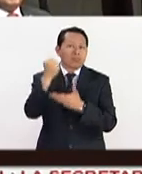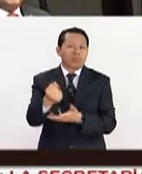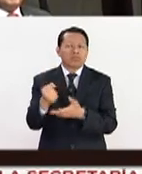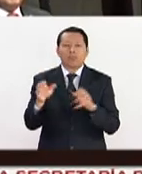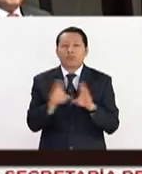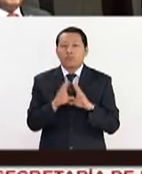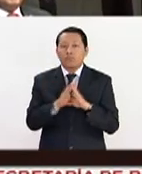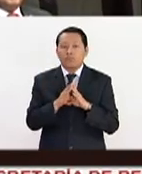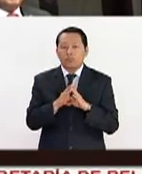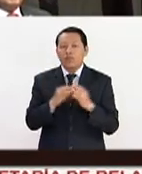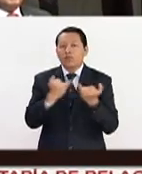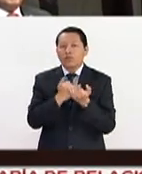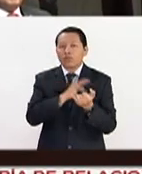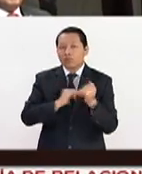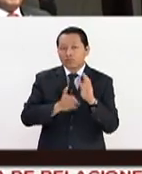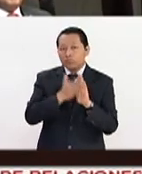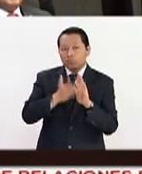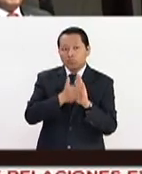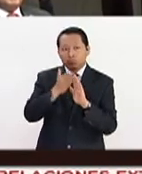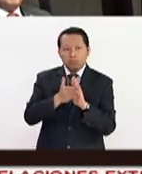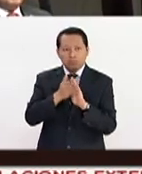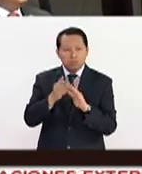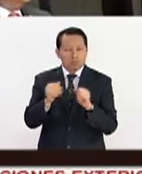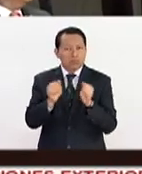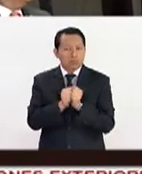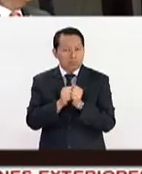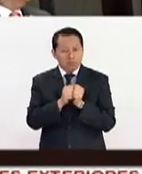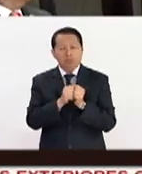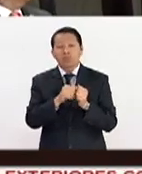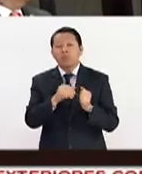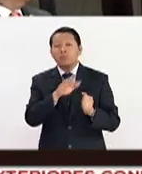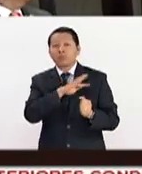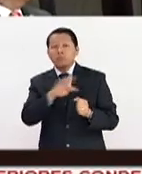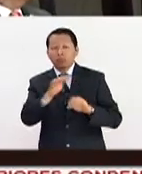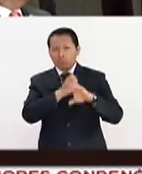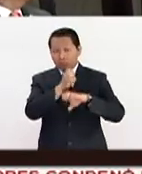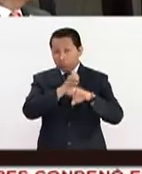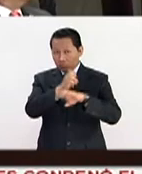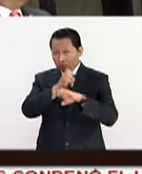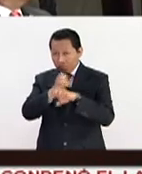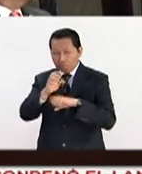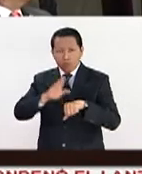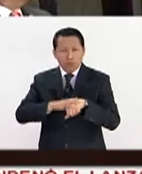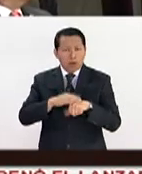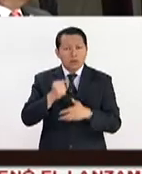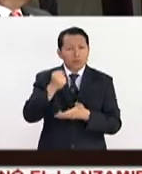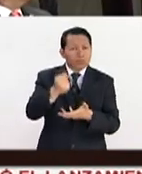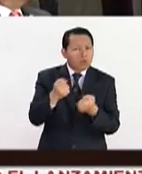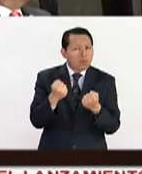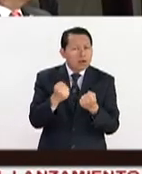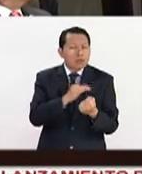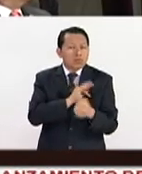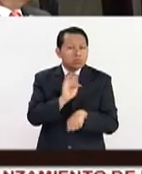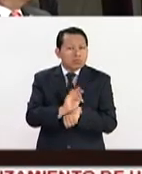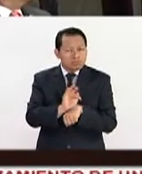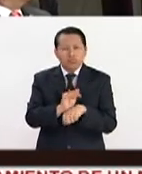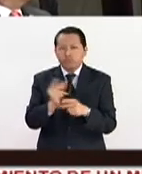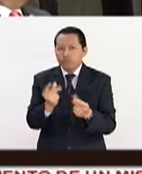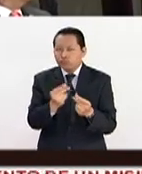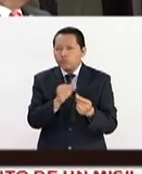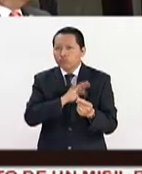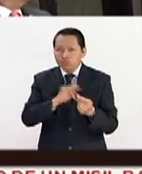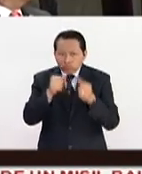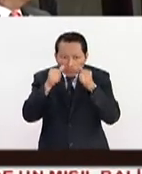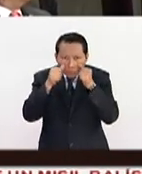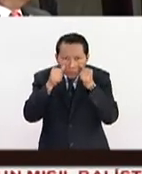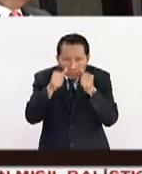el Fondo para la Reconstrucción, FONREC, que permita a las entidades federativas potenciar los recursos para acelerar la atención de los